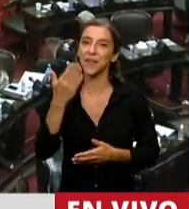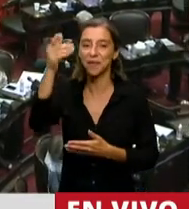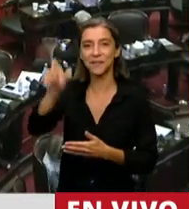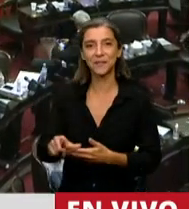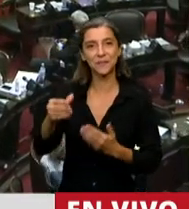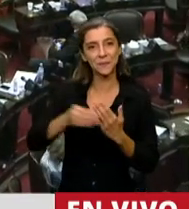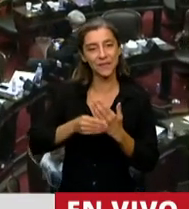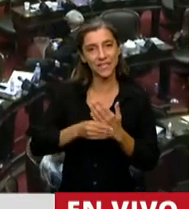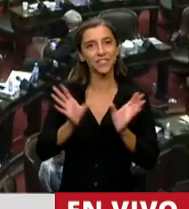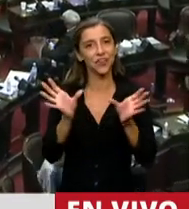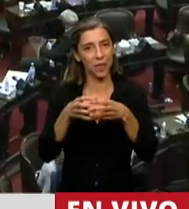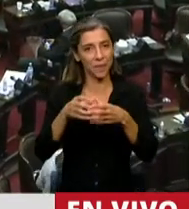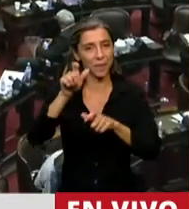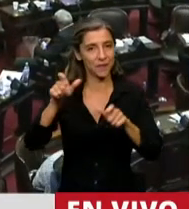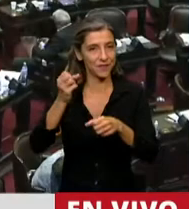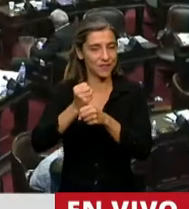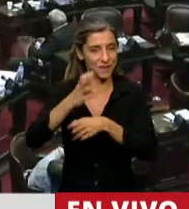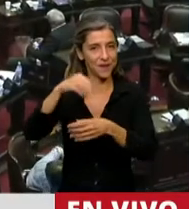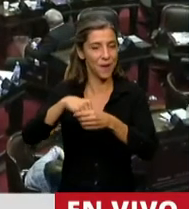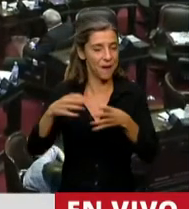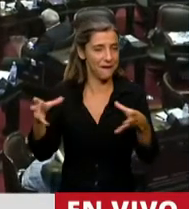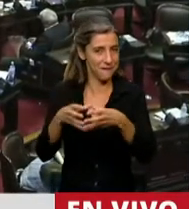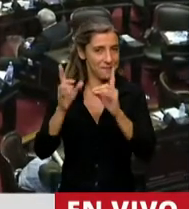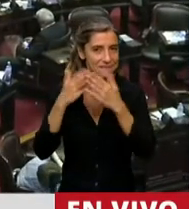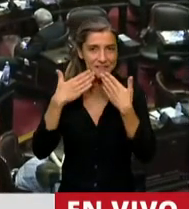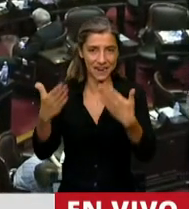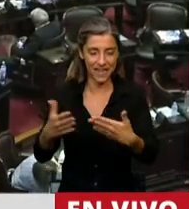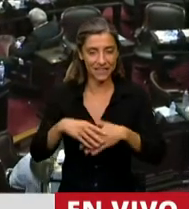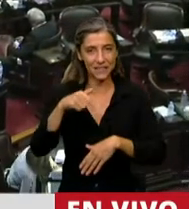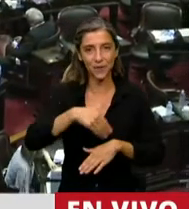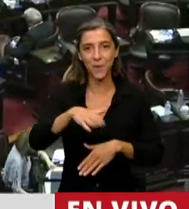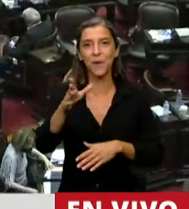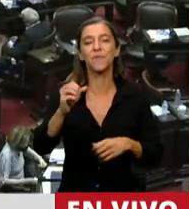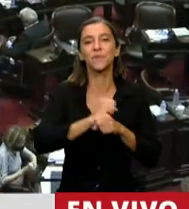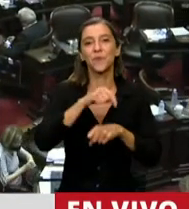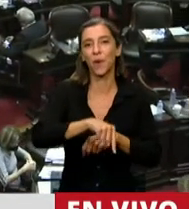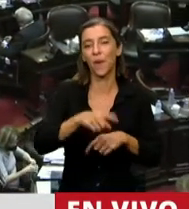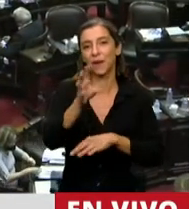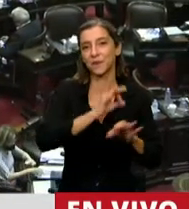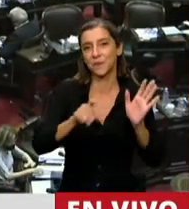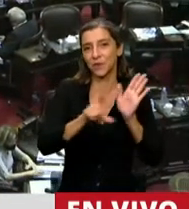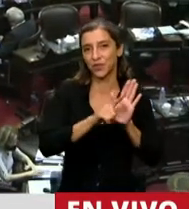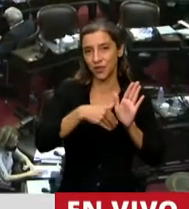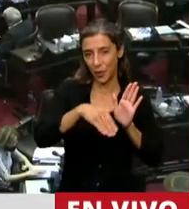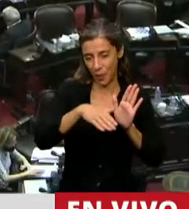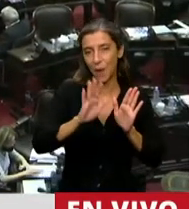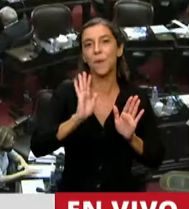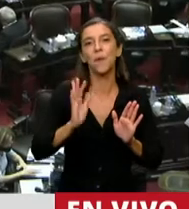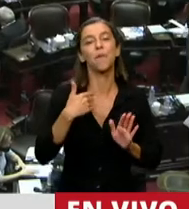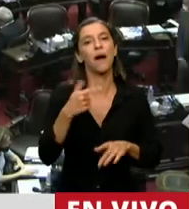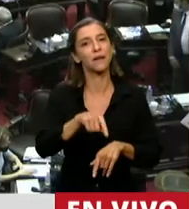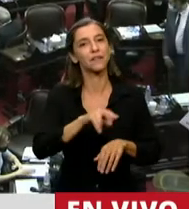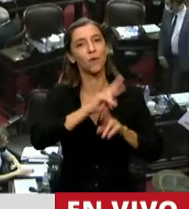media sanción de una ley que es la expresión de la decisión política, de una política de Estado, de nuestro